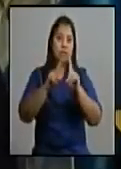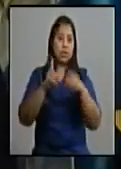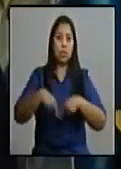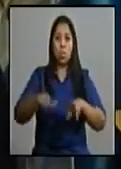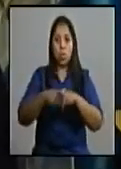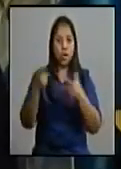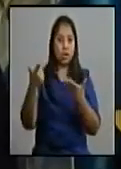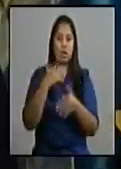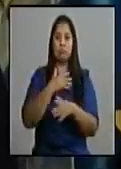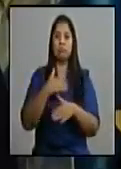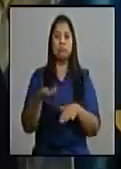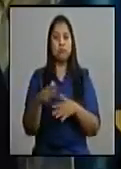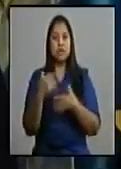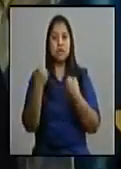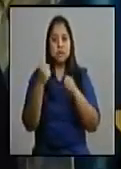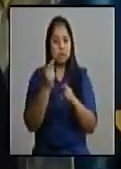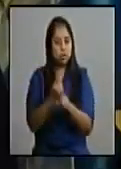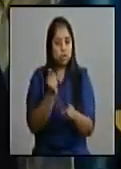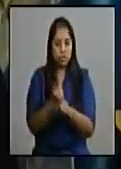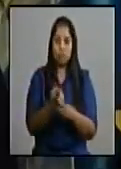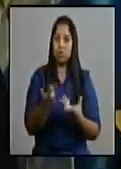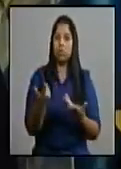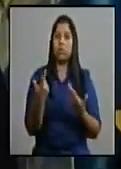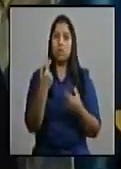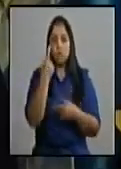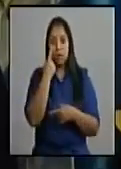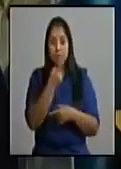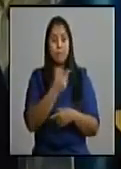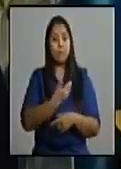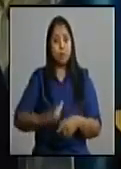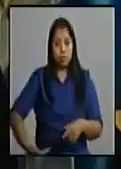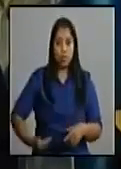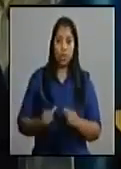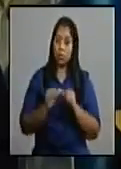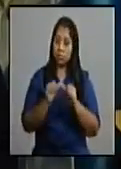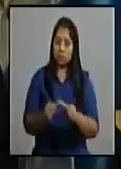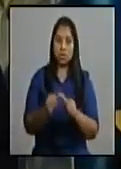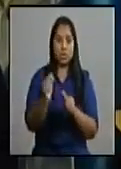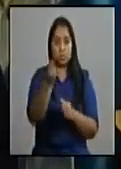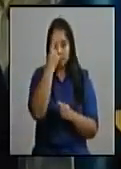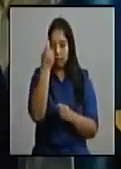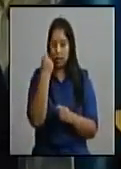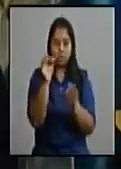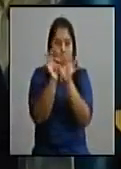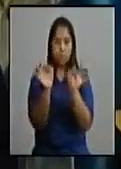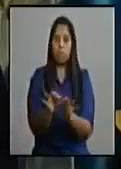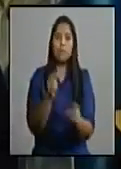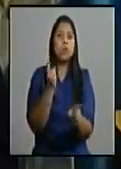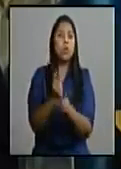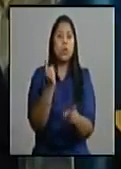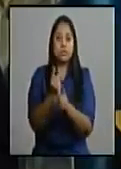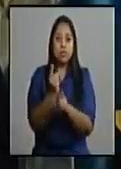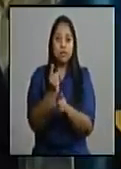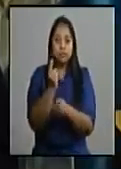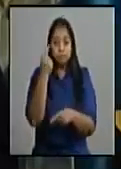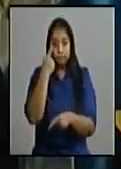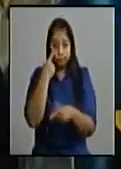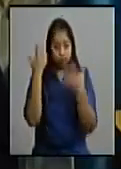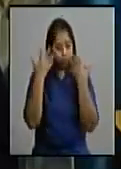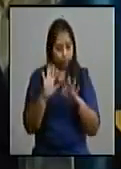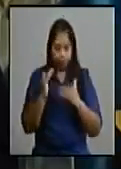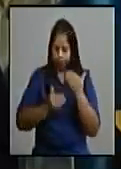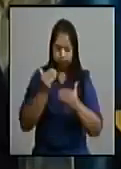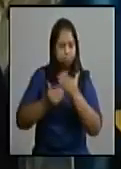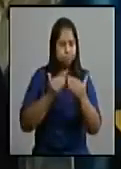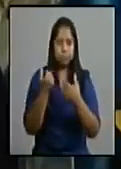calle, haciendo lo correcto, haciendo que el gobierno siga haciendo las cosas correctamente como las hemos venido haciendo